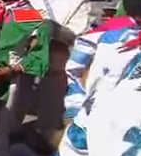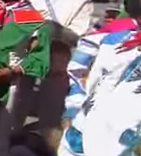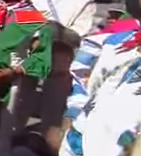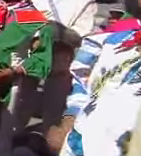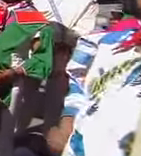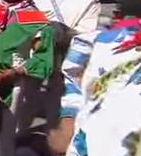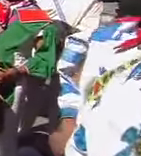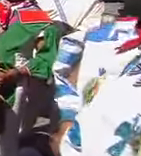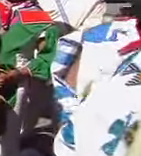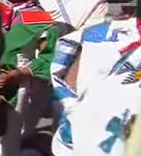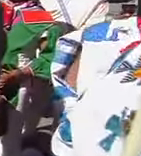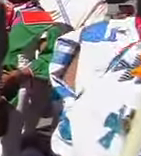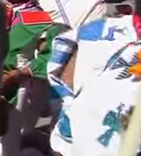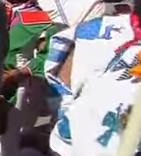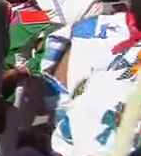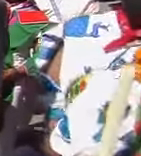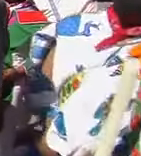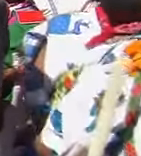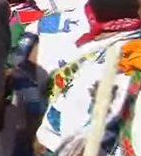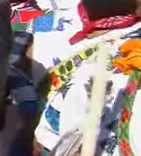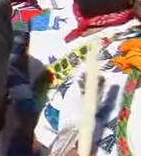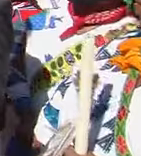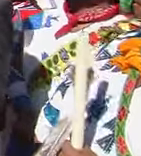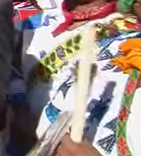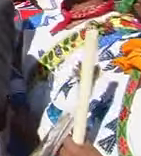concluye de esta manera.